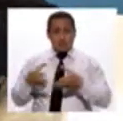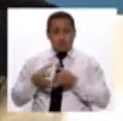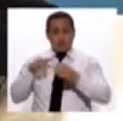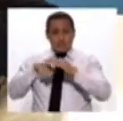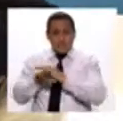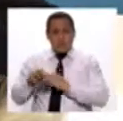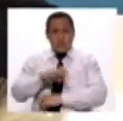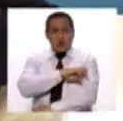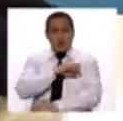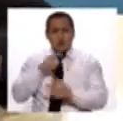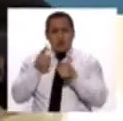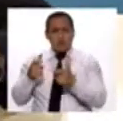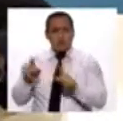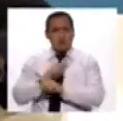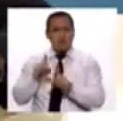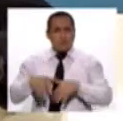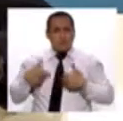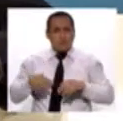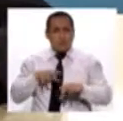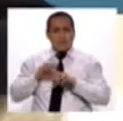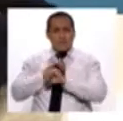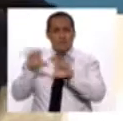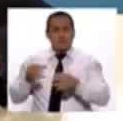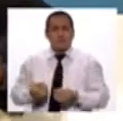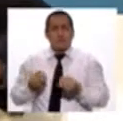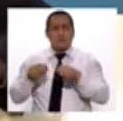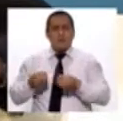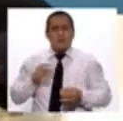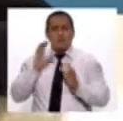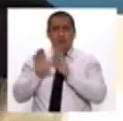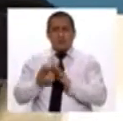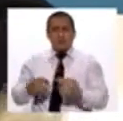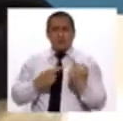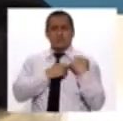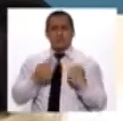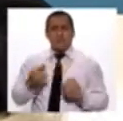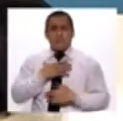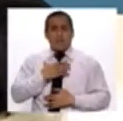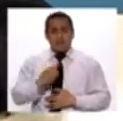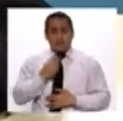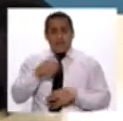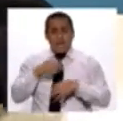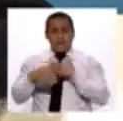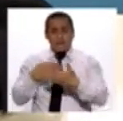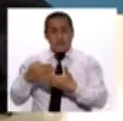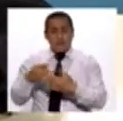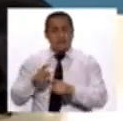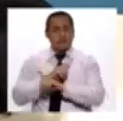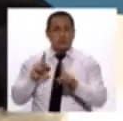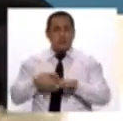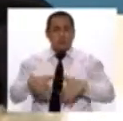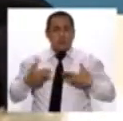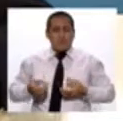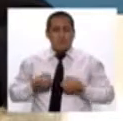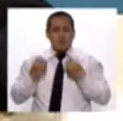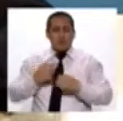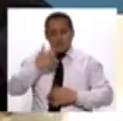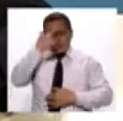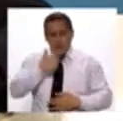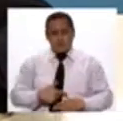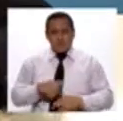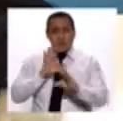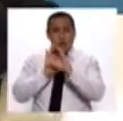de la Contraloría, no se me ocurriría hacer control difuso, por más que eso dé un gran poder, por más que sea una cosa deliciosa, no se puede hacer porque uno tiene que ser